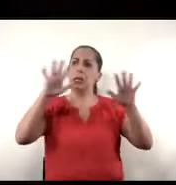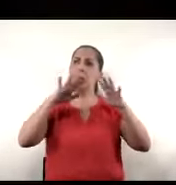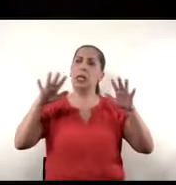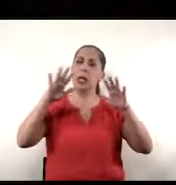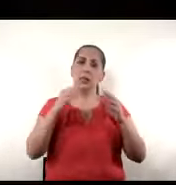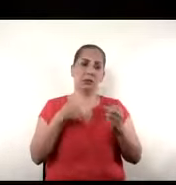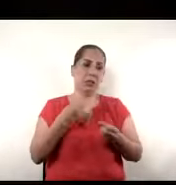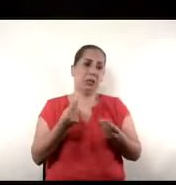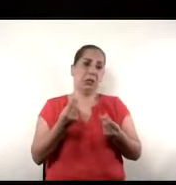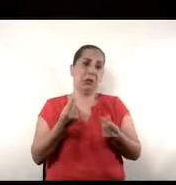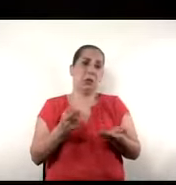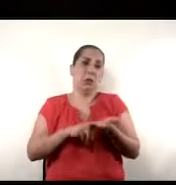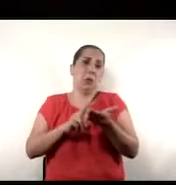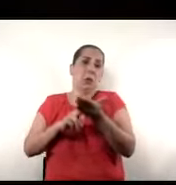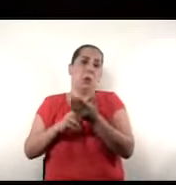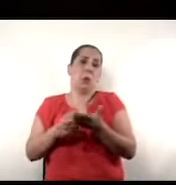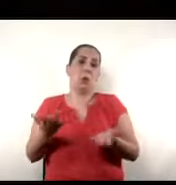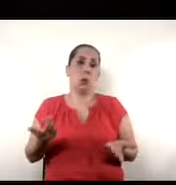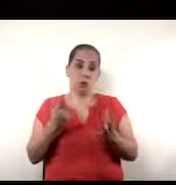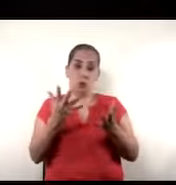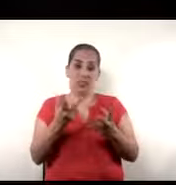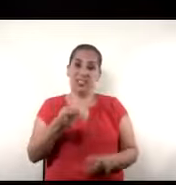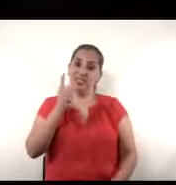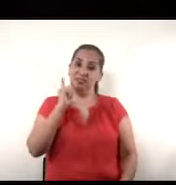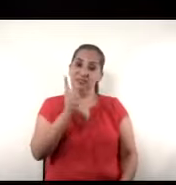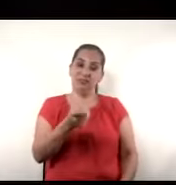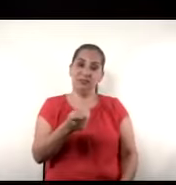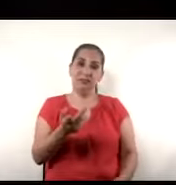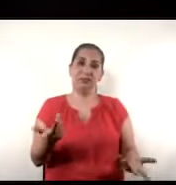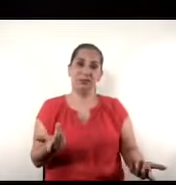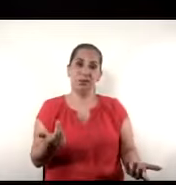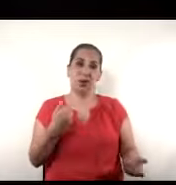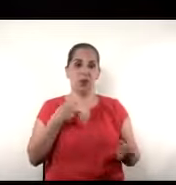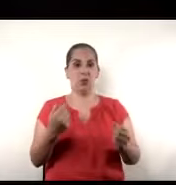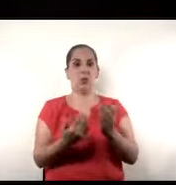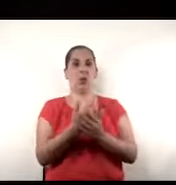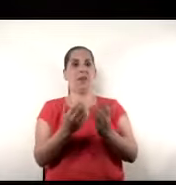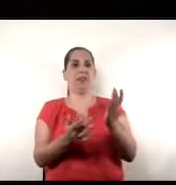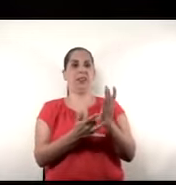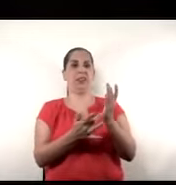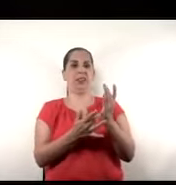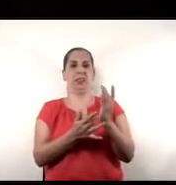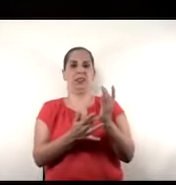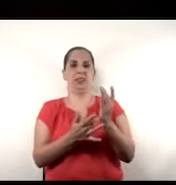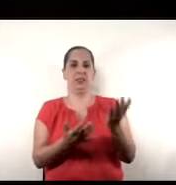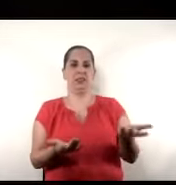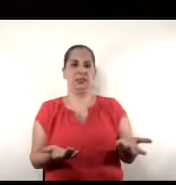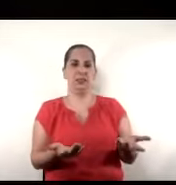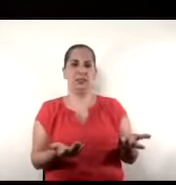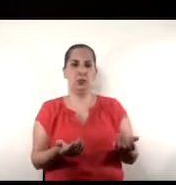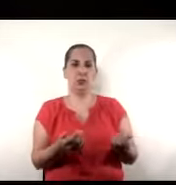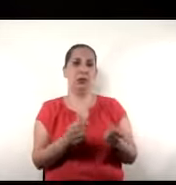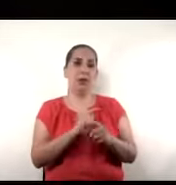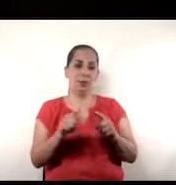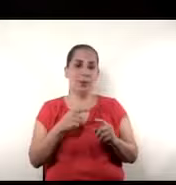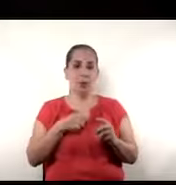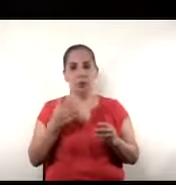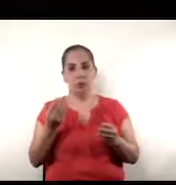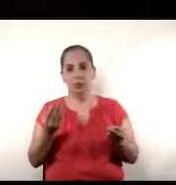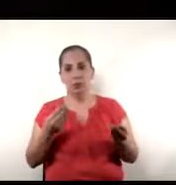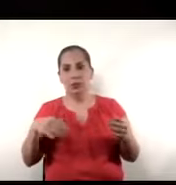el costo agregado de querer forzar una tecnología sin dejar que el